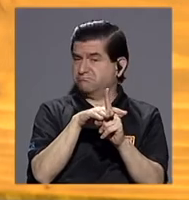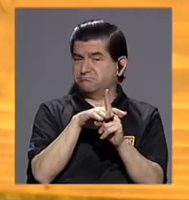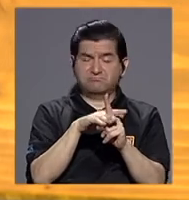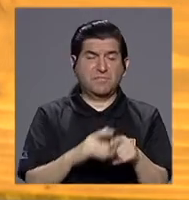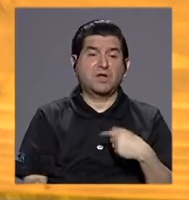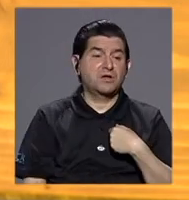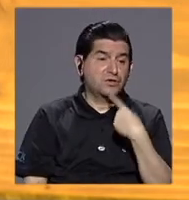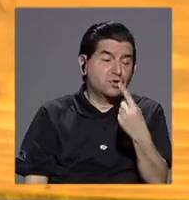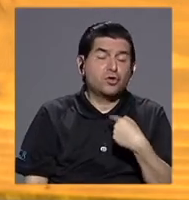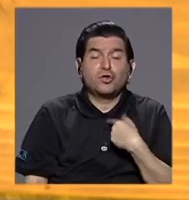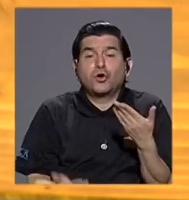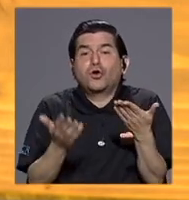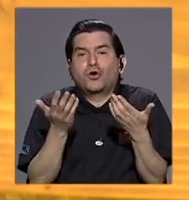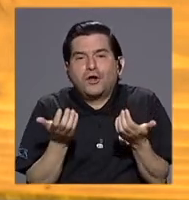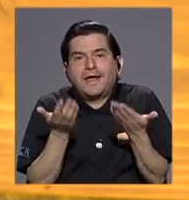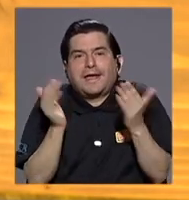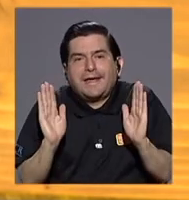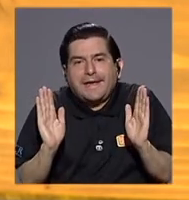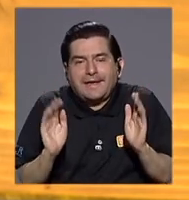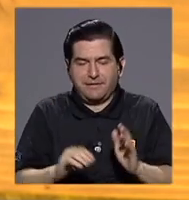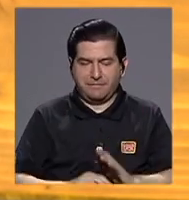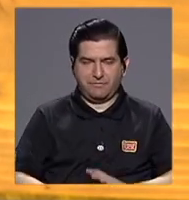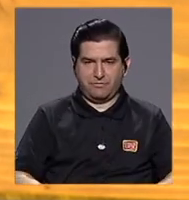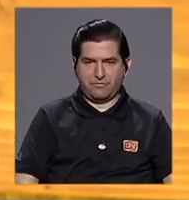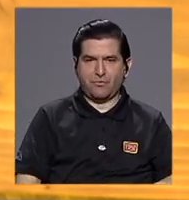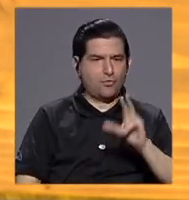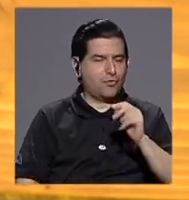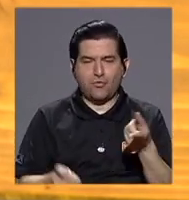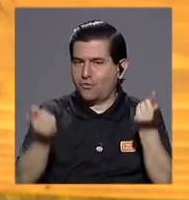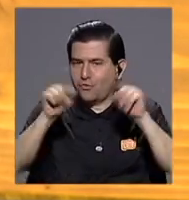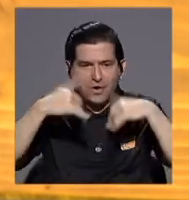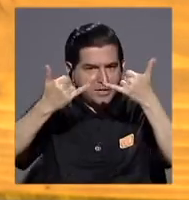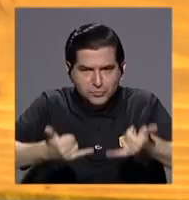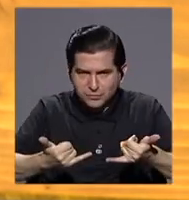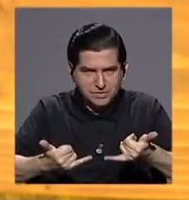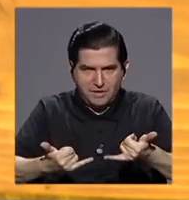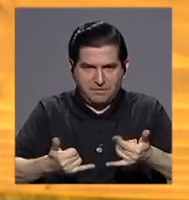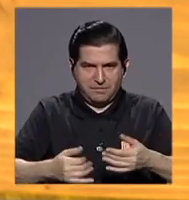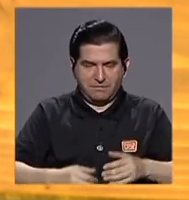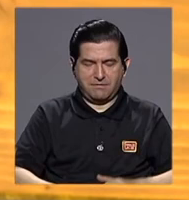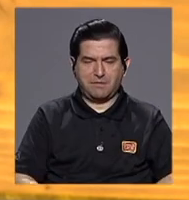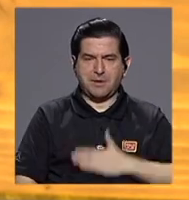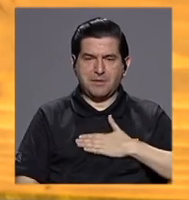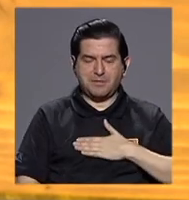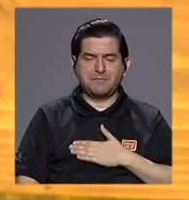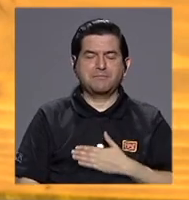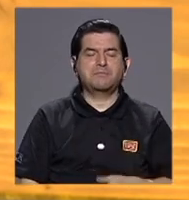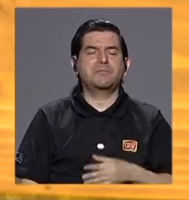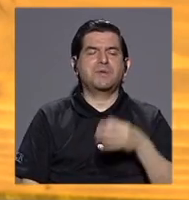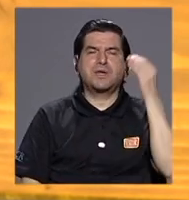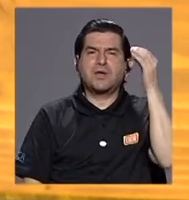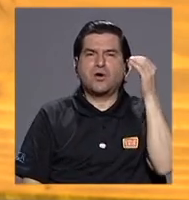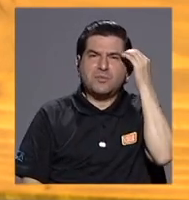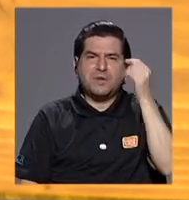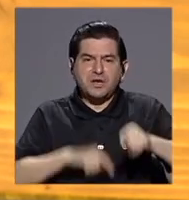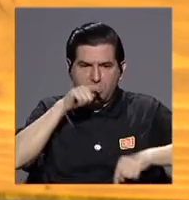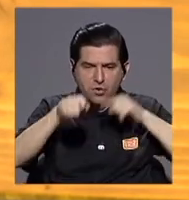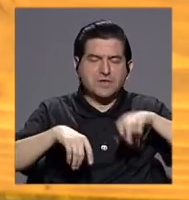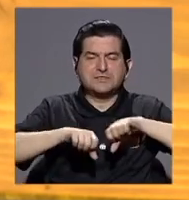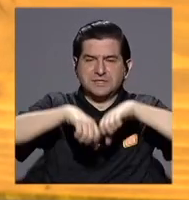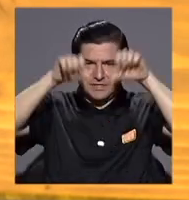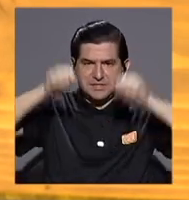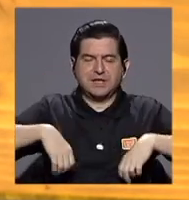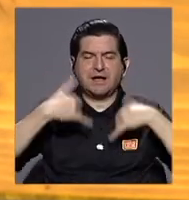yo digo lo que yo quisiera, lo que querría, no lo que hay. Precisamente mis palabras son de crítica al sistema